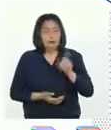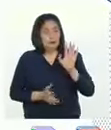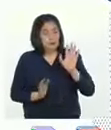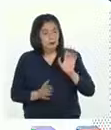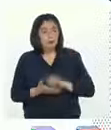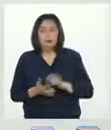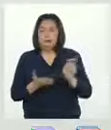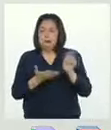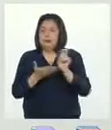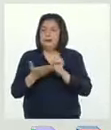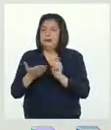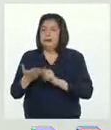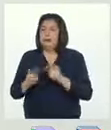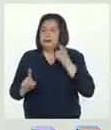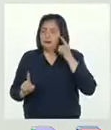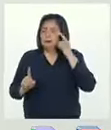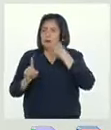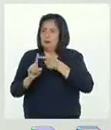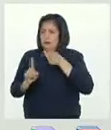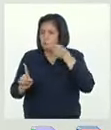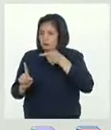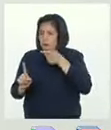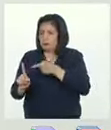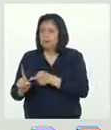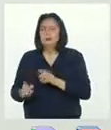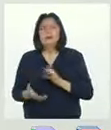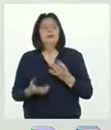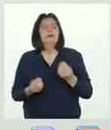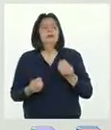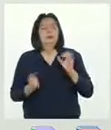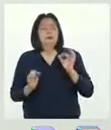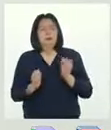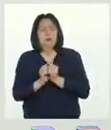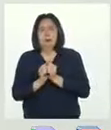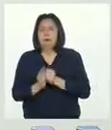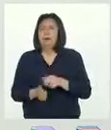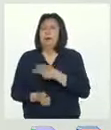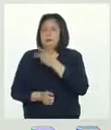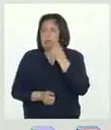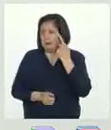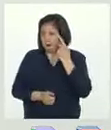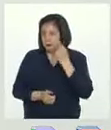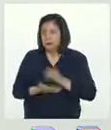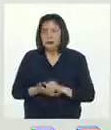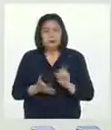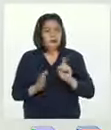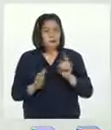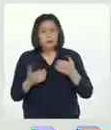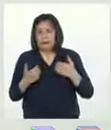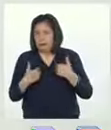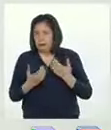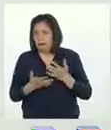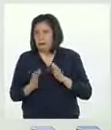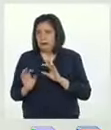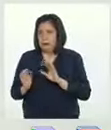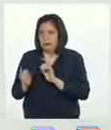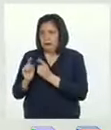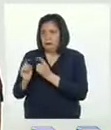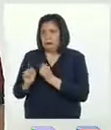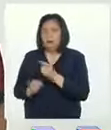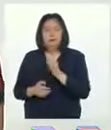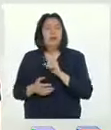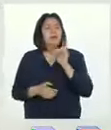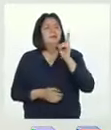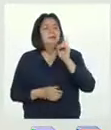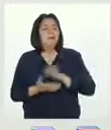sí, escribiremos nuestros objetivos específicos siempre acompañados de un verbo en infinitivo. Claro,